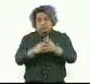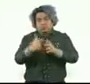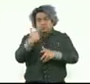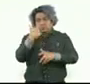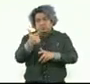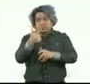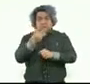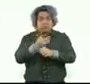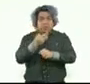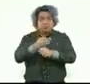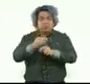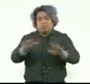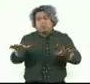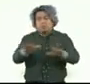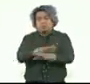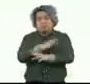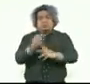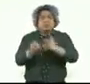2007.